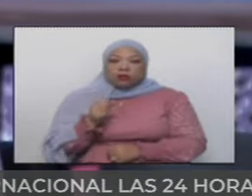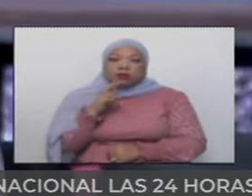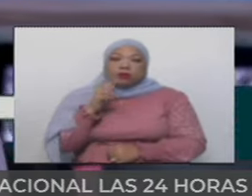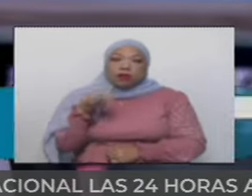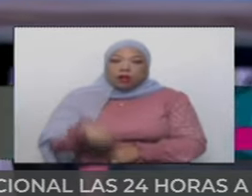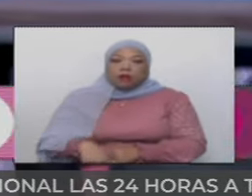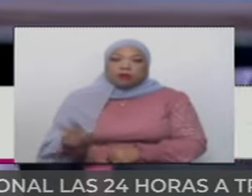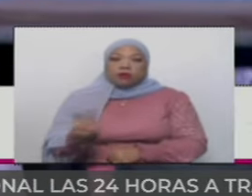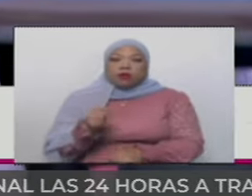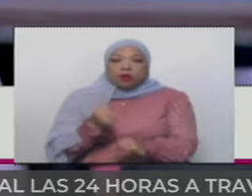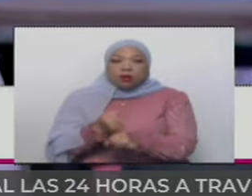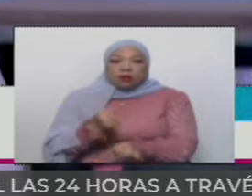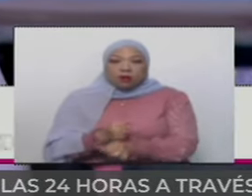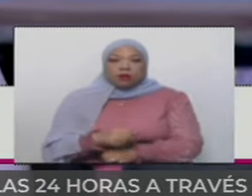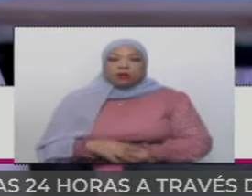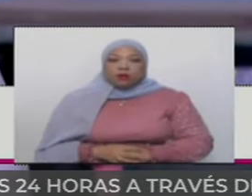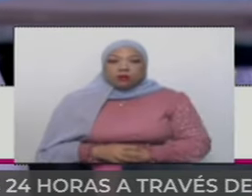aquí